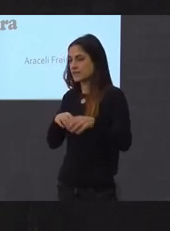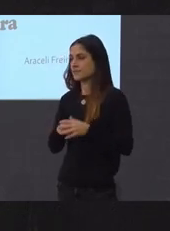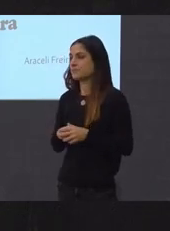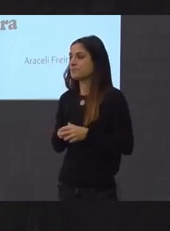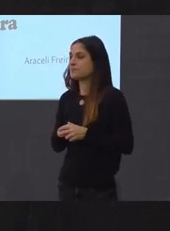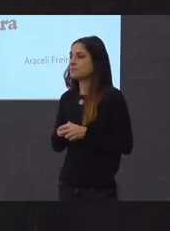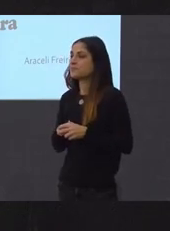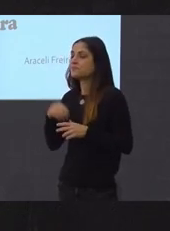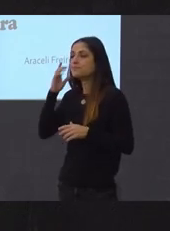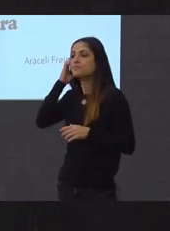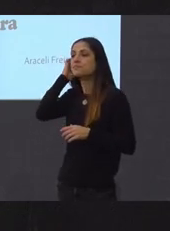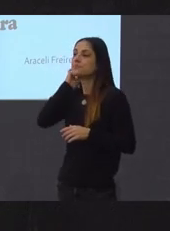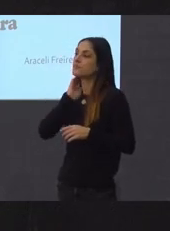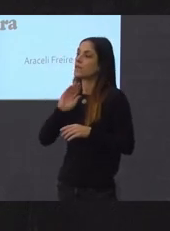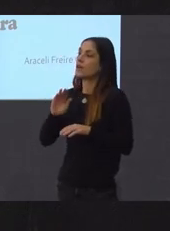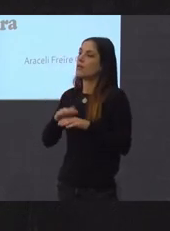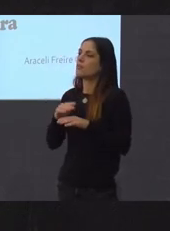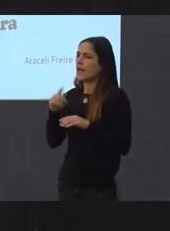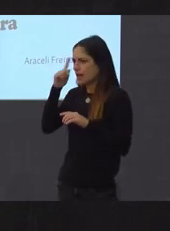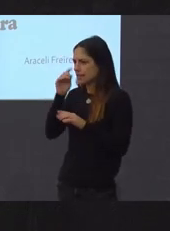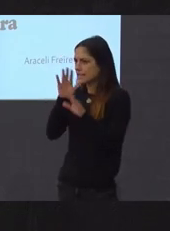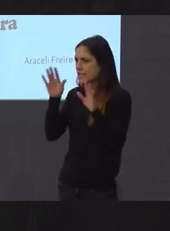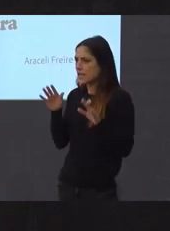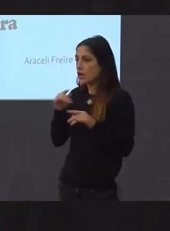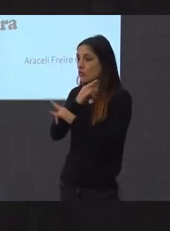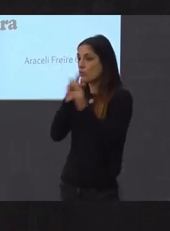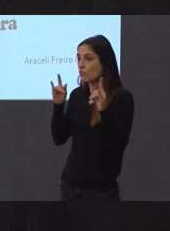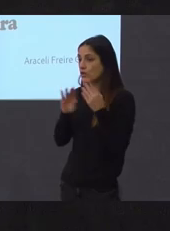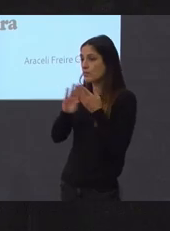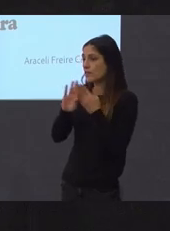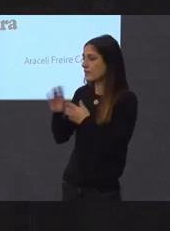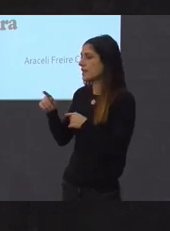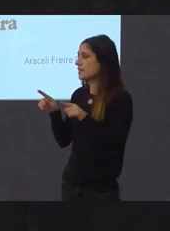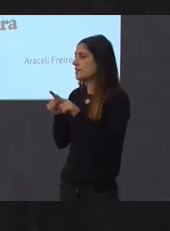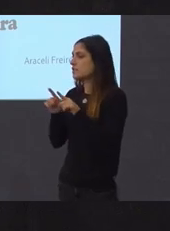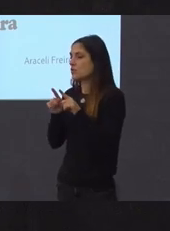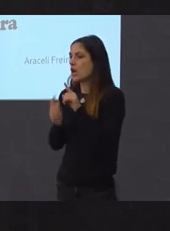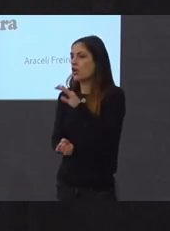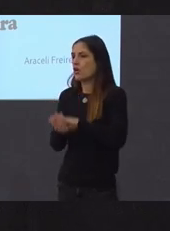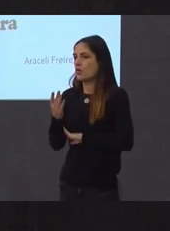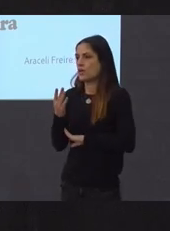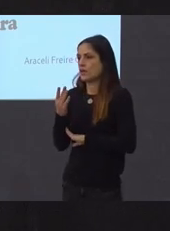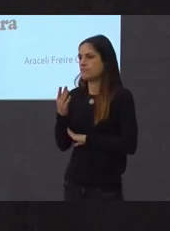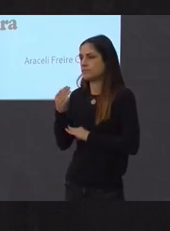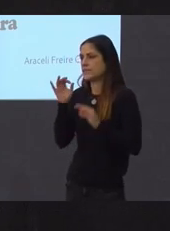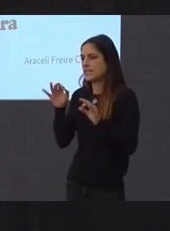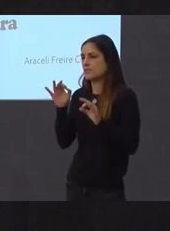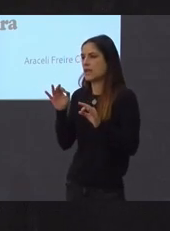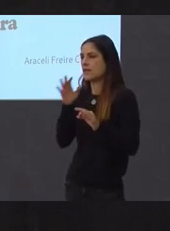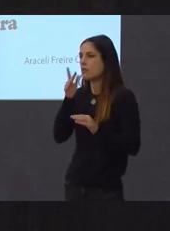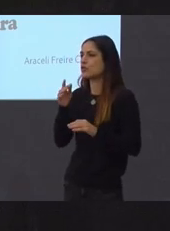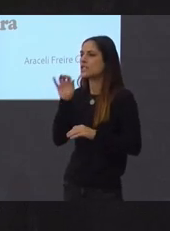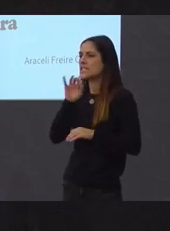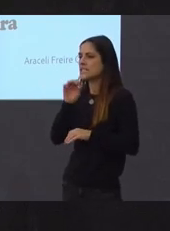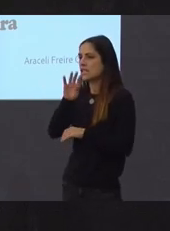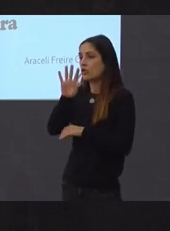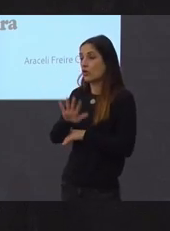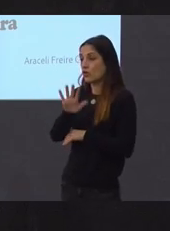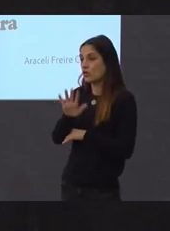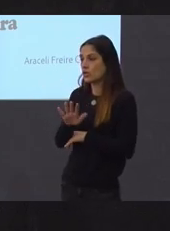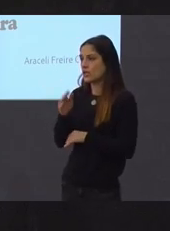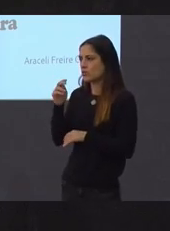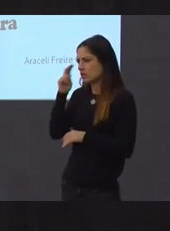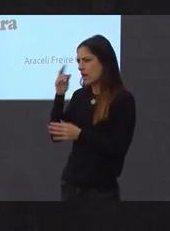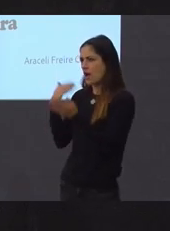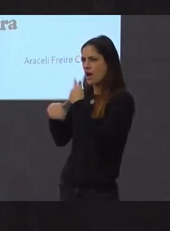Para poñervos en contexto, o monte veciñal é un tipo de propiedade moi especial, xa que é de orixe xermánica, data do século V, é moi anterior